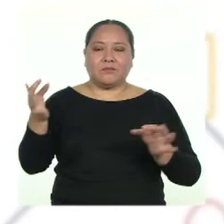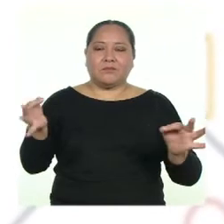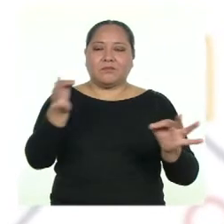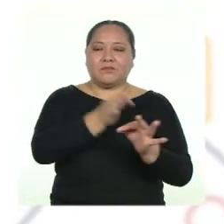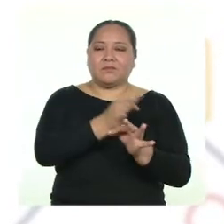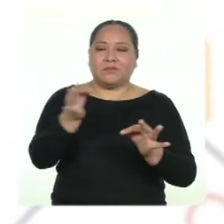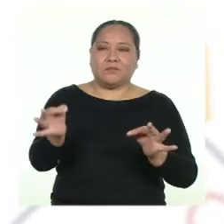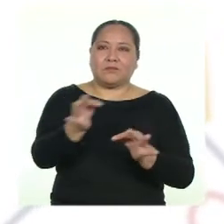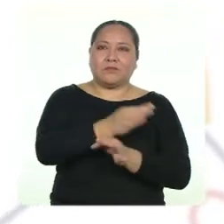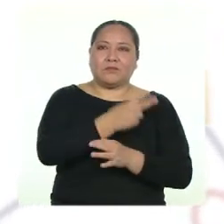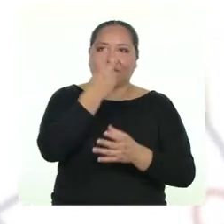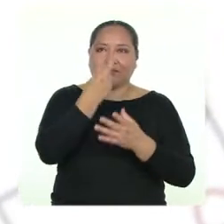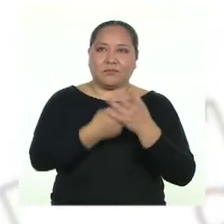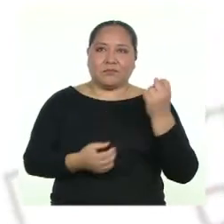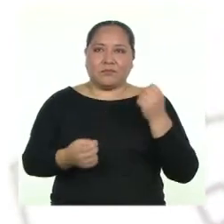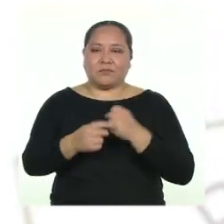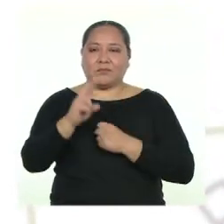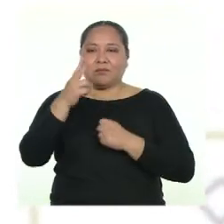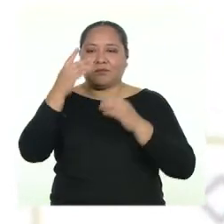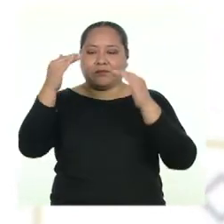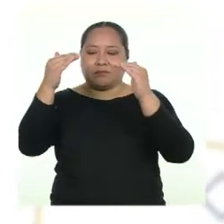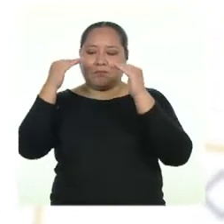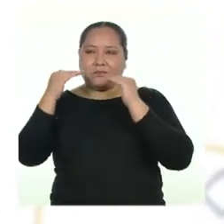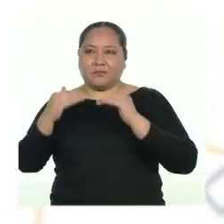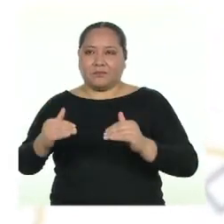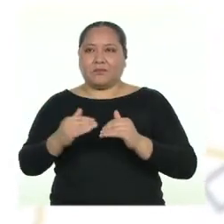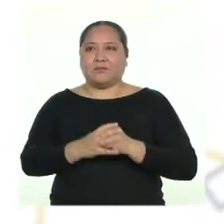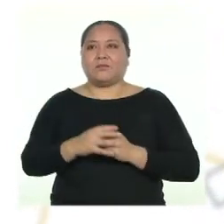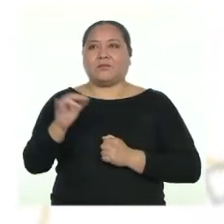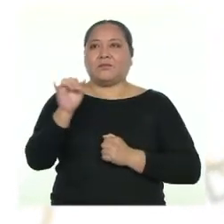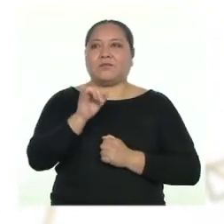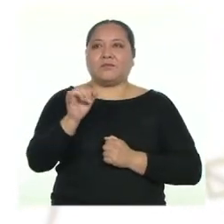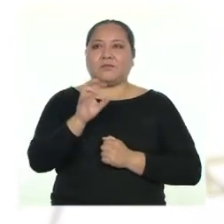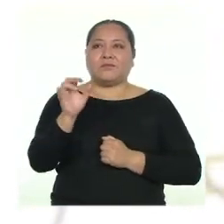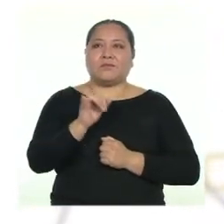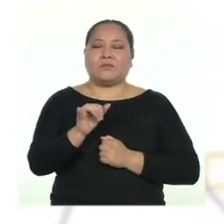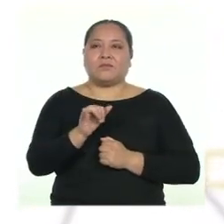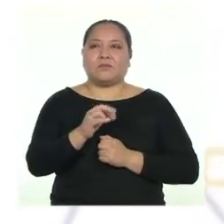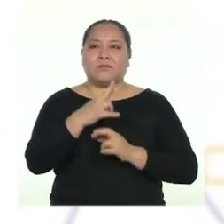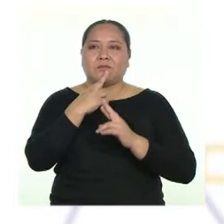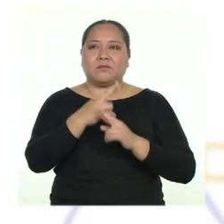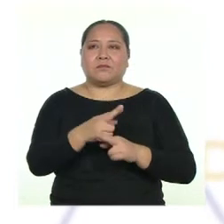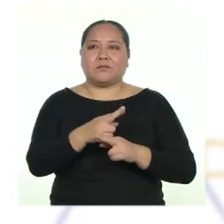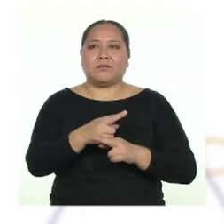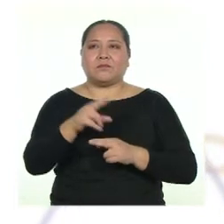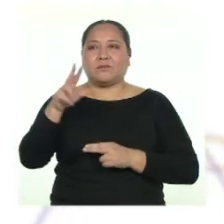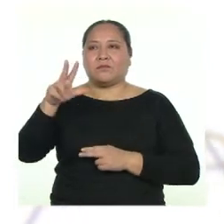reemplazar ambos valores en la segunda ecuación, nos debería dar como resultado